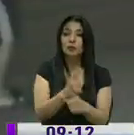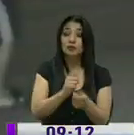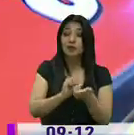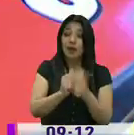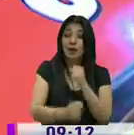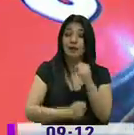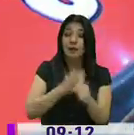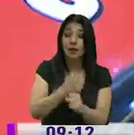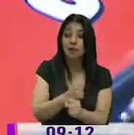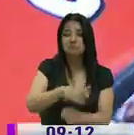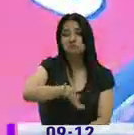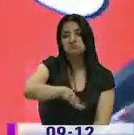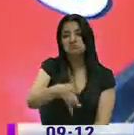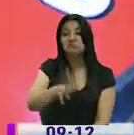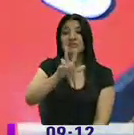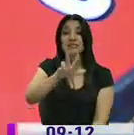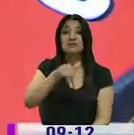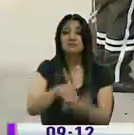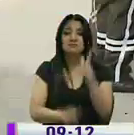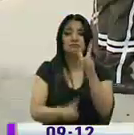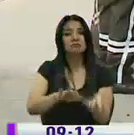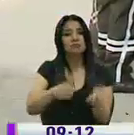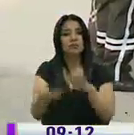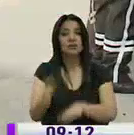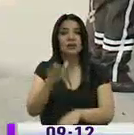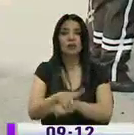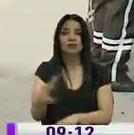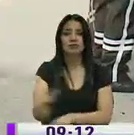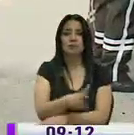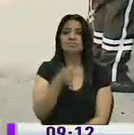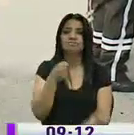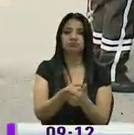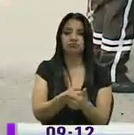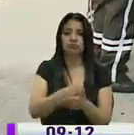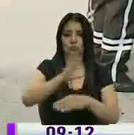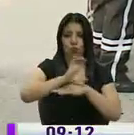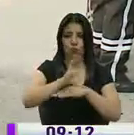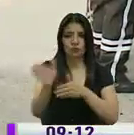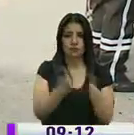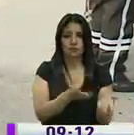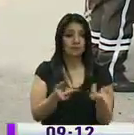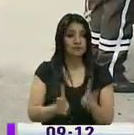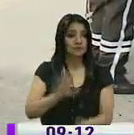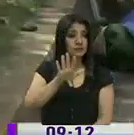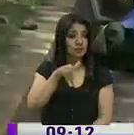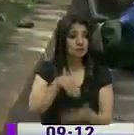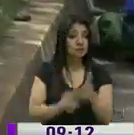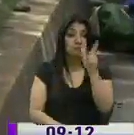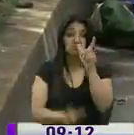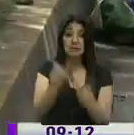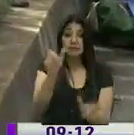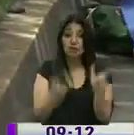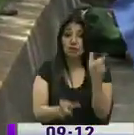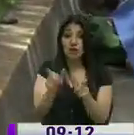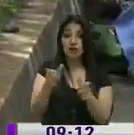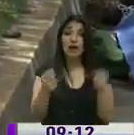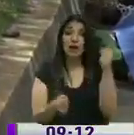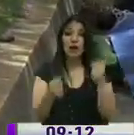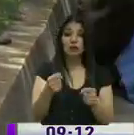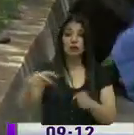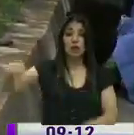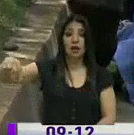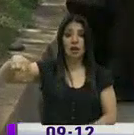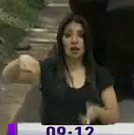registrarían cerca de tres mil muertes por accidentes en el ecuador así también cinco mil personas serían atropelladas cada